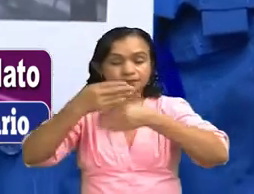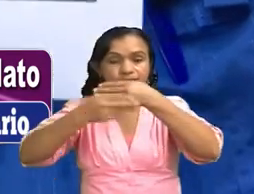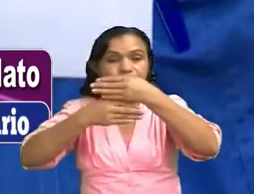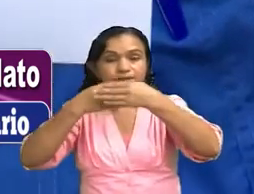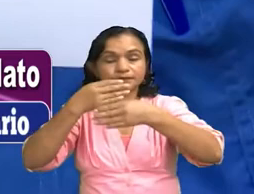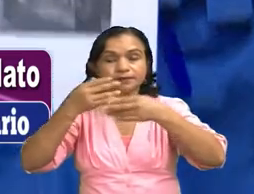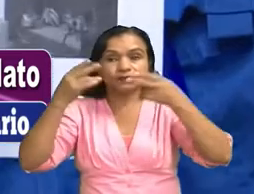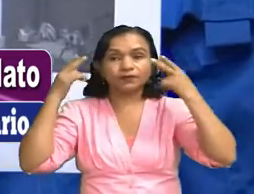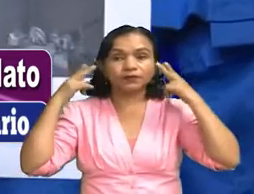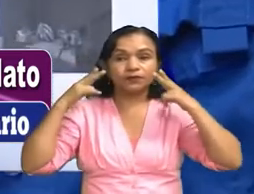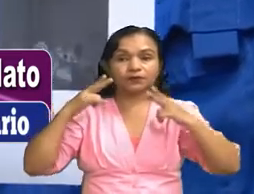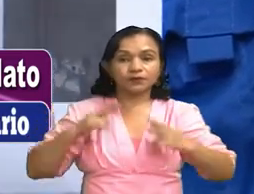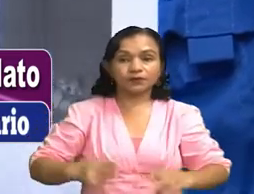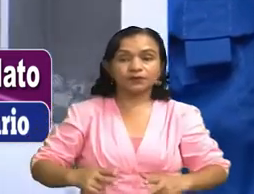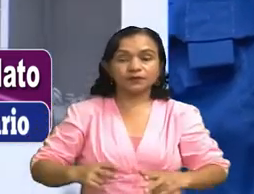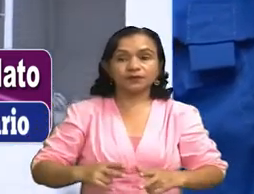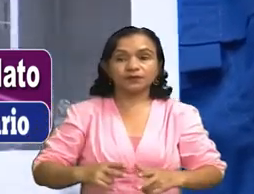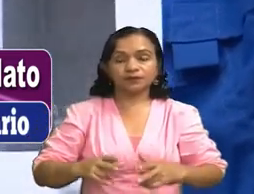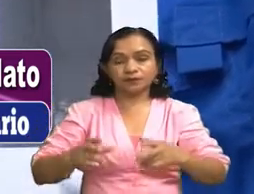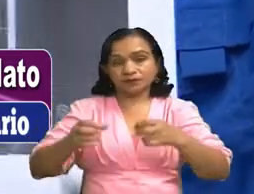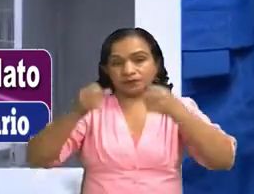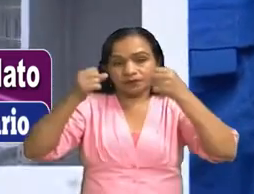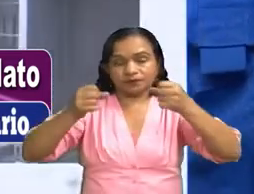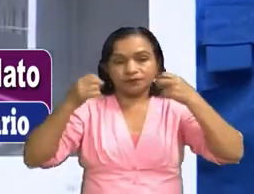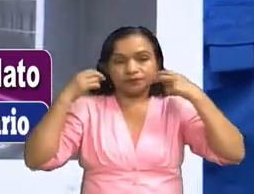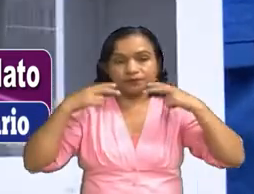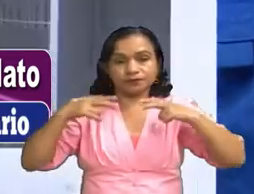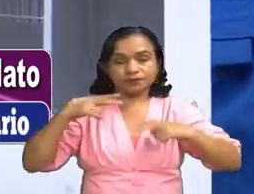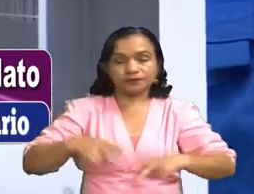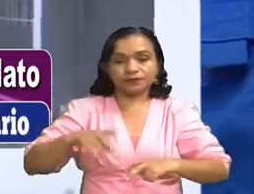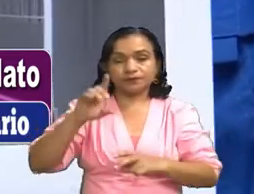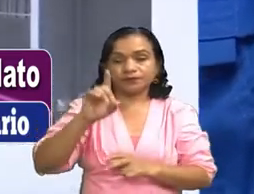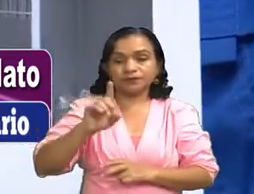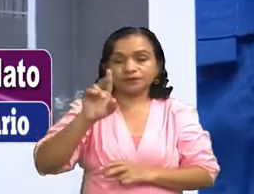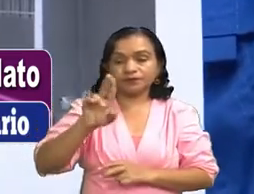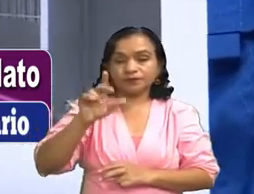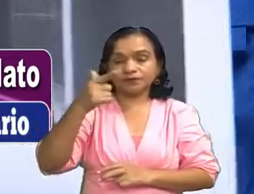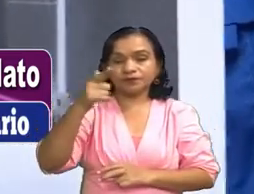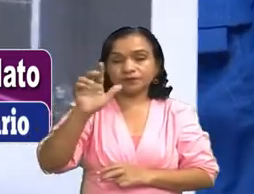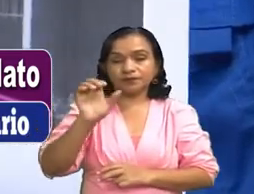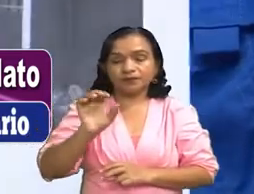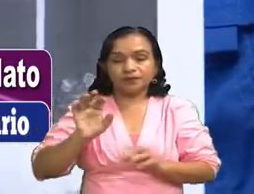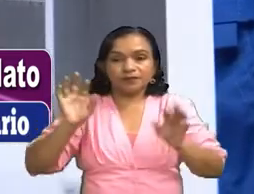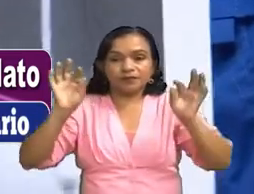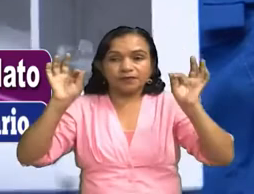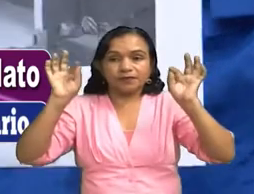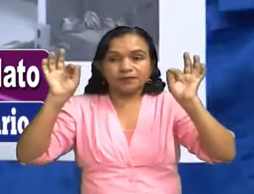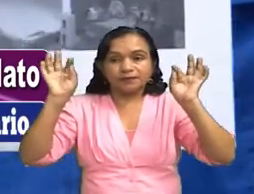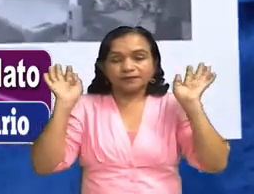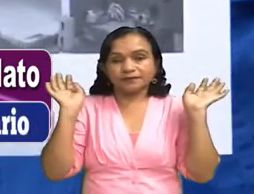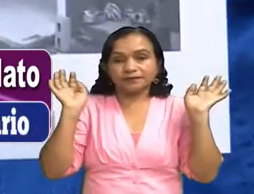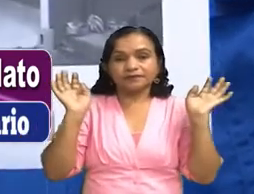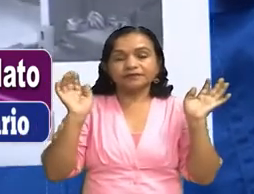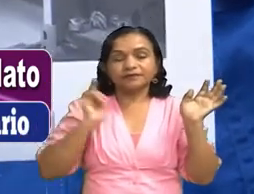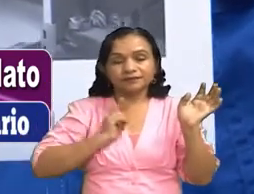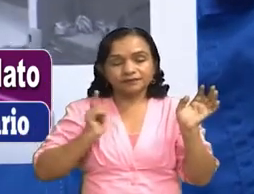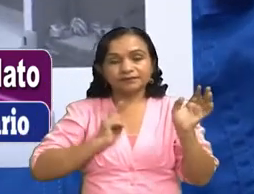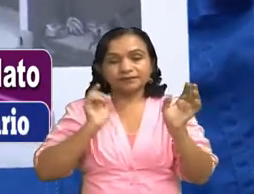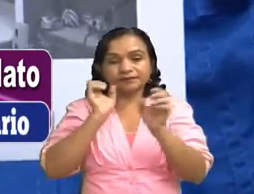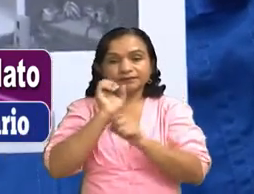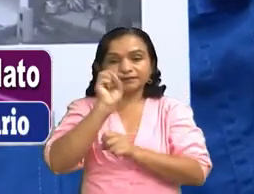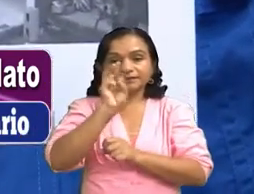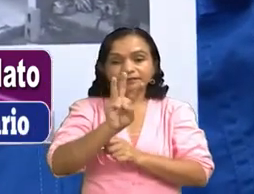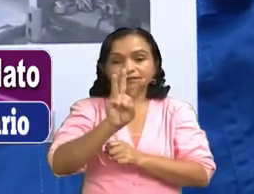de Chontales. O sea que los chontaleños, donde está el compañero Douglas, son fachentos. Ahí es. Entonces hay que meterle el laboratorio.